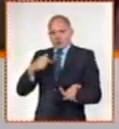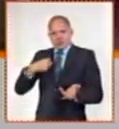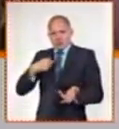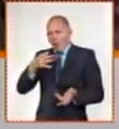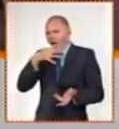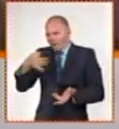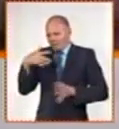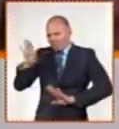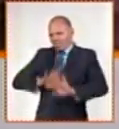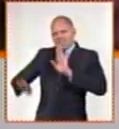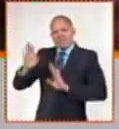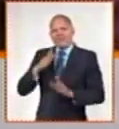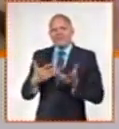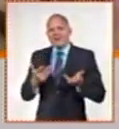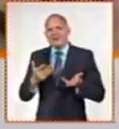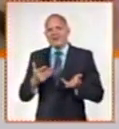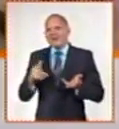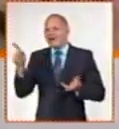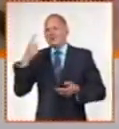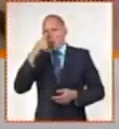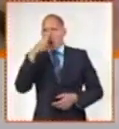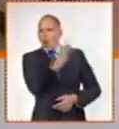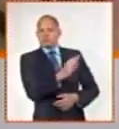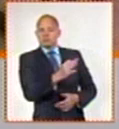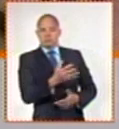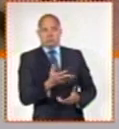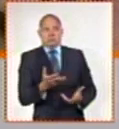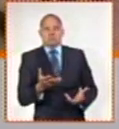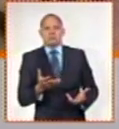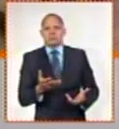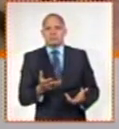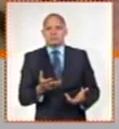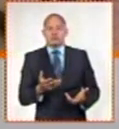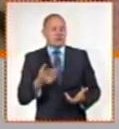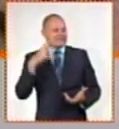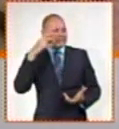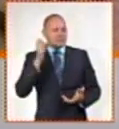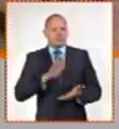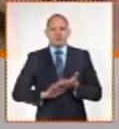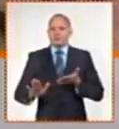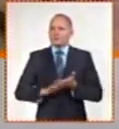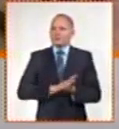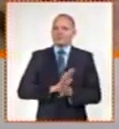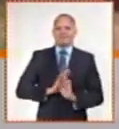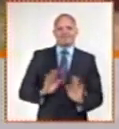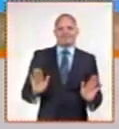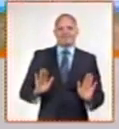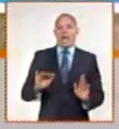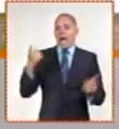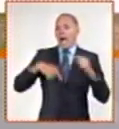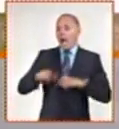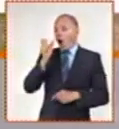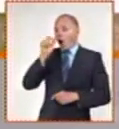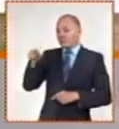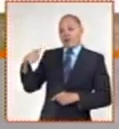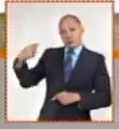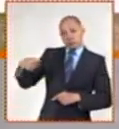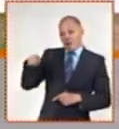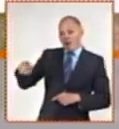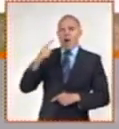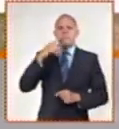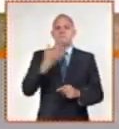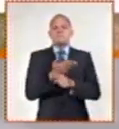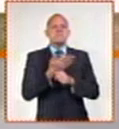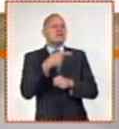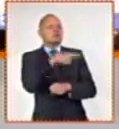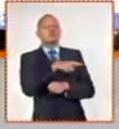Diego Luciani, han pedido 12 años. Han pedido 12 años y la inhabilitación política